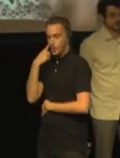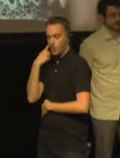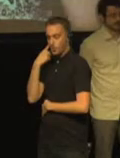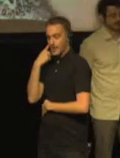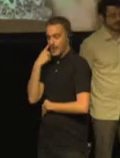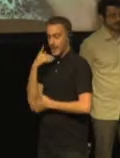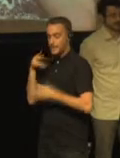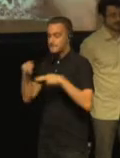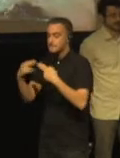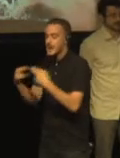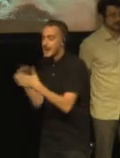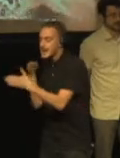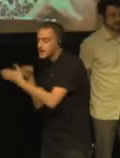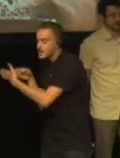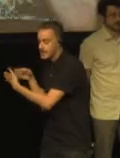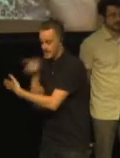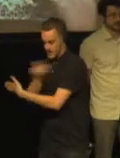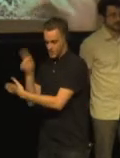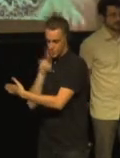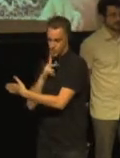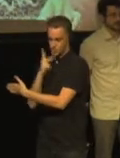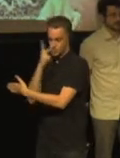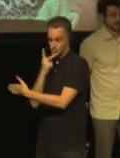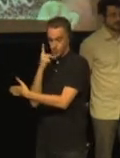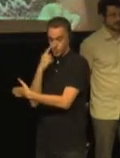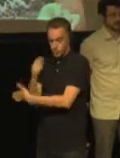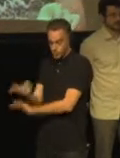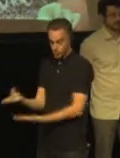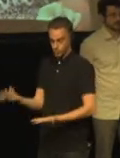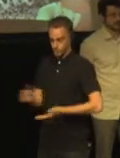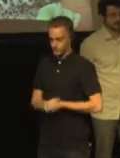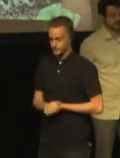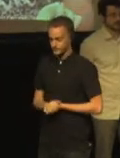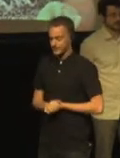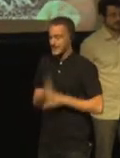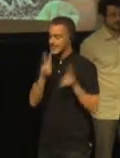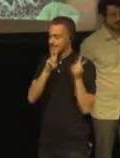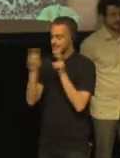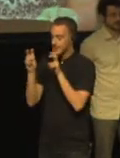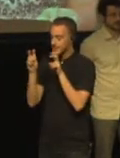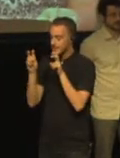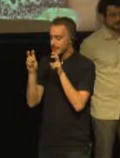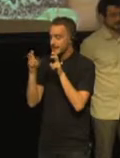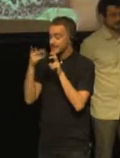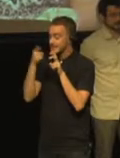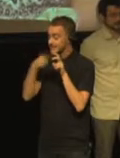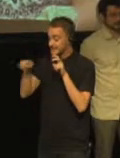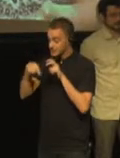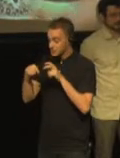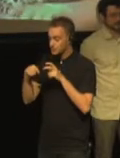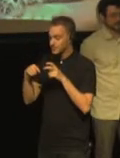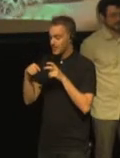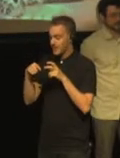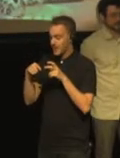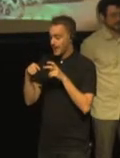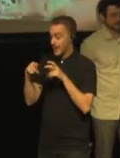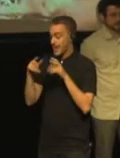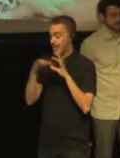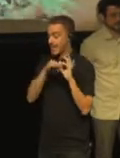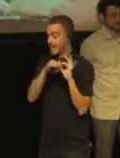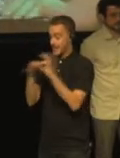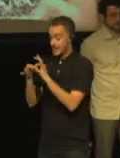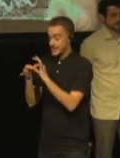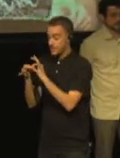las personas con sordoceguera. Pues bien, esos son algunos de los temas que afectan la calidad de los datos que tenemos en lo relativo a la